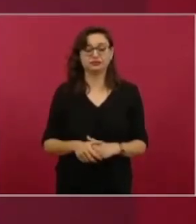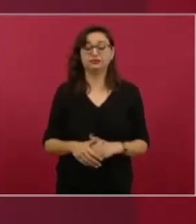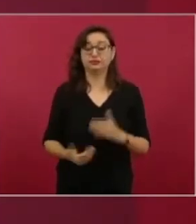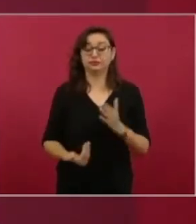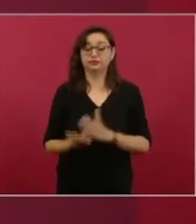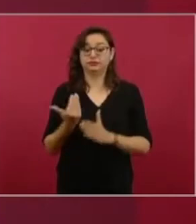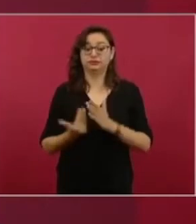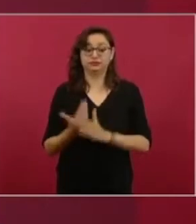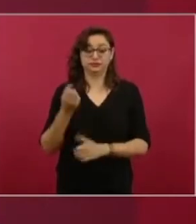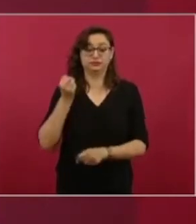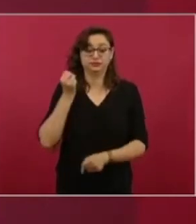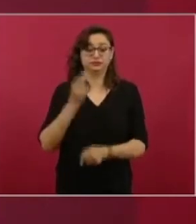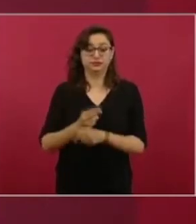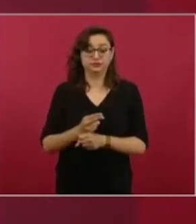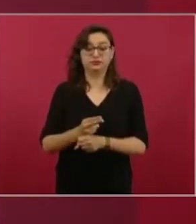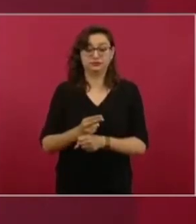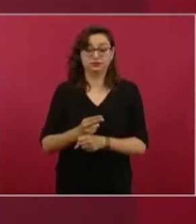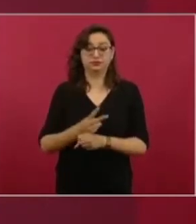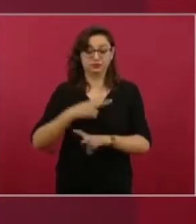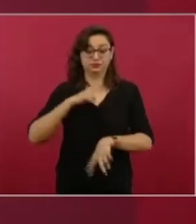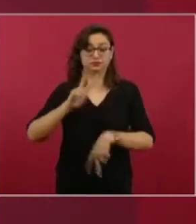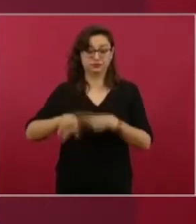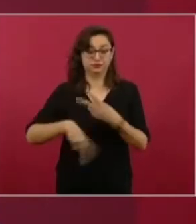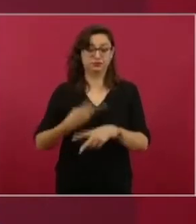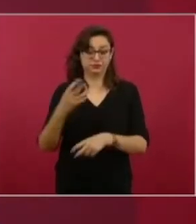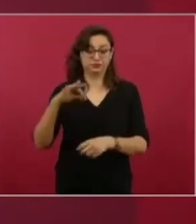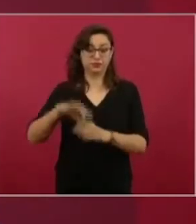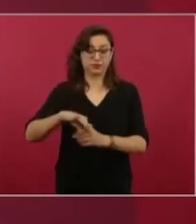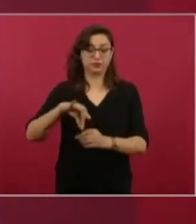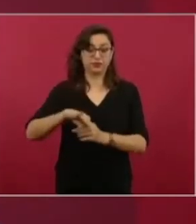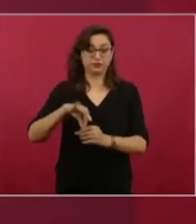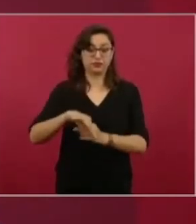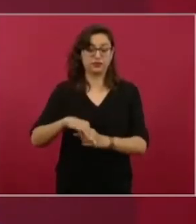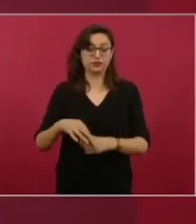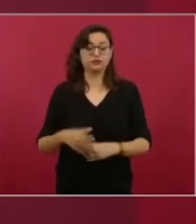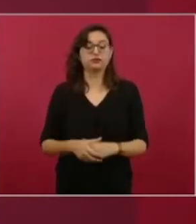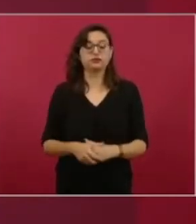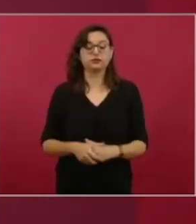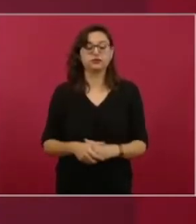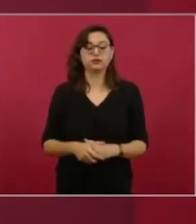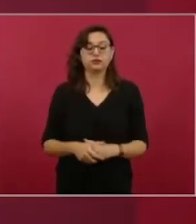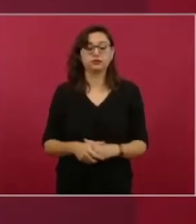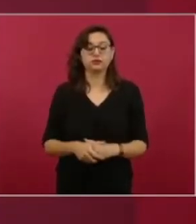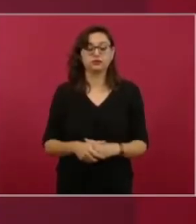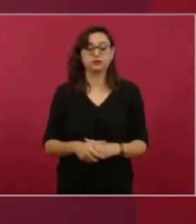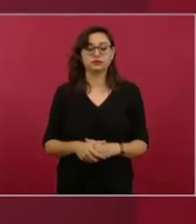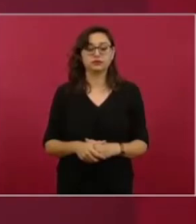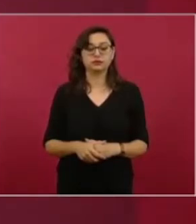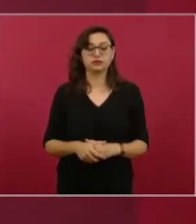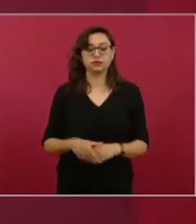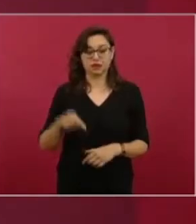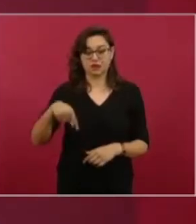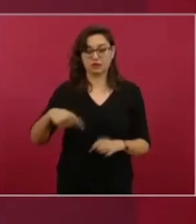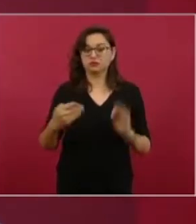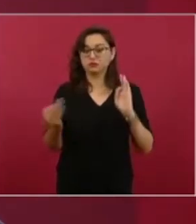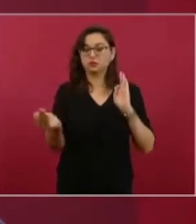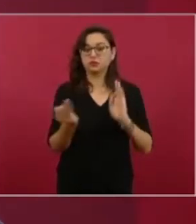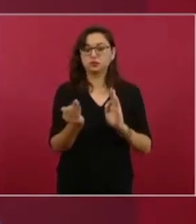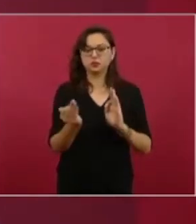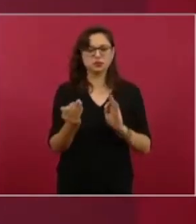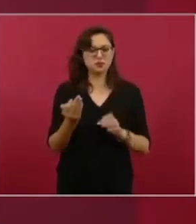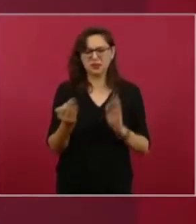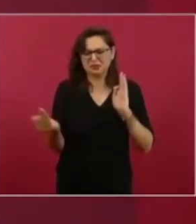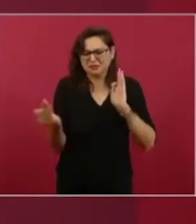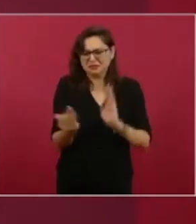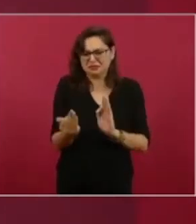Temprano voy a ir a votar, donde me toca, aquí cerca, muy